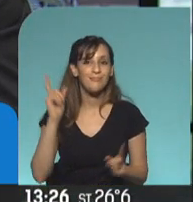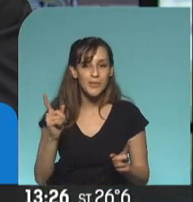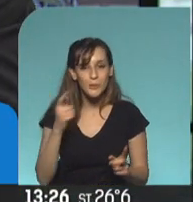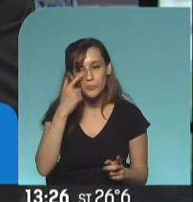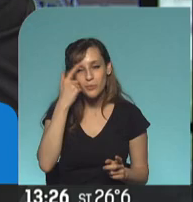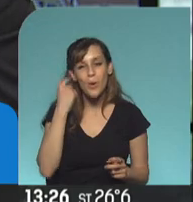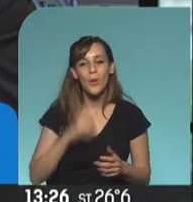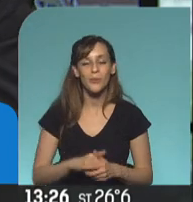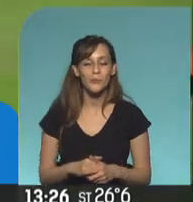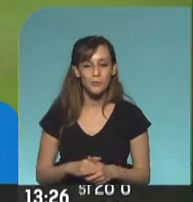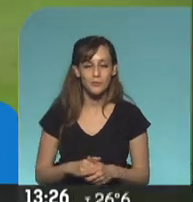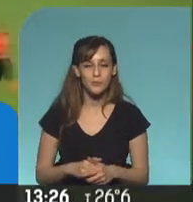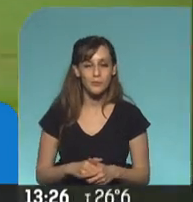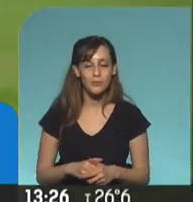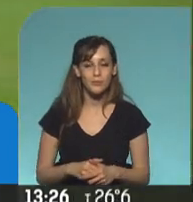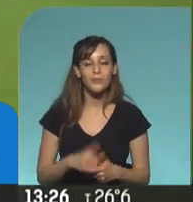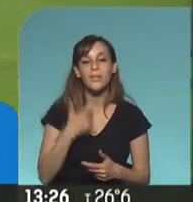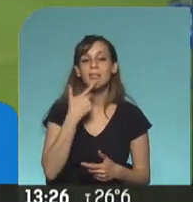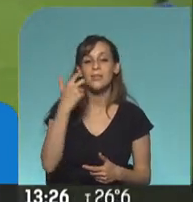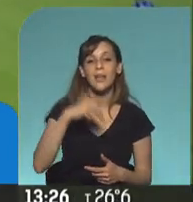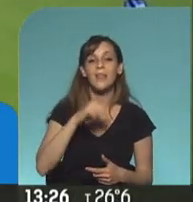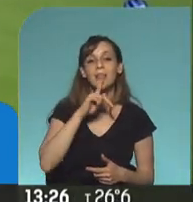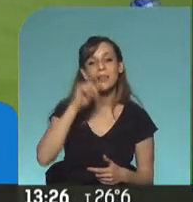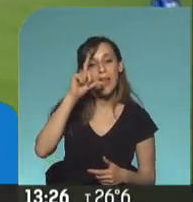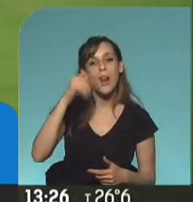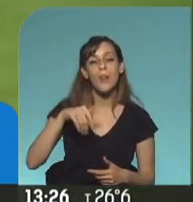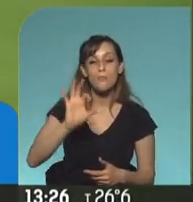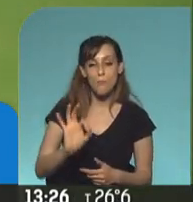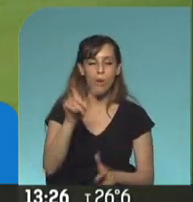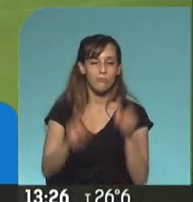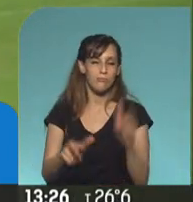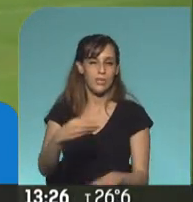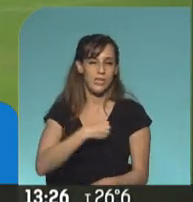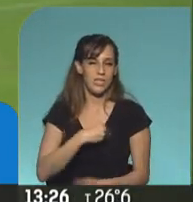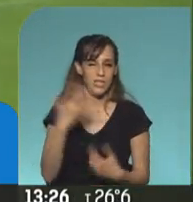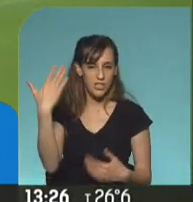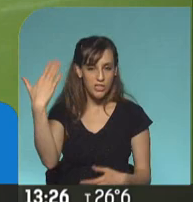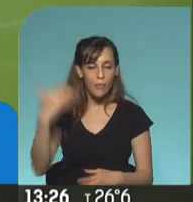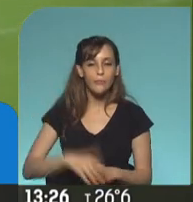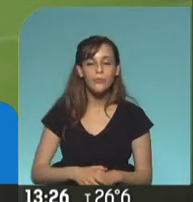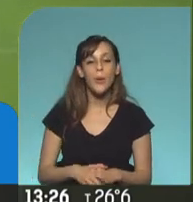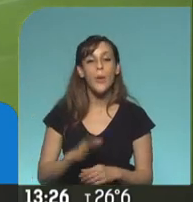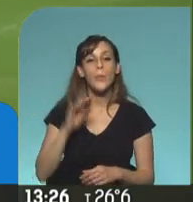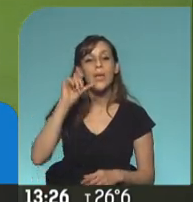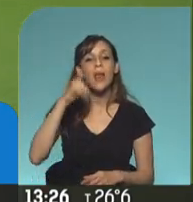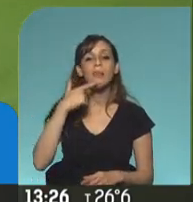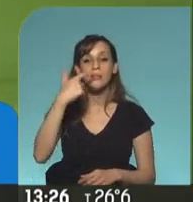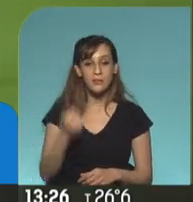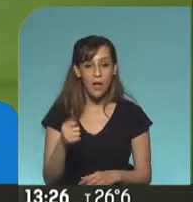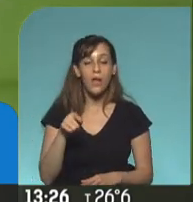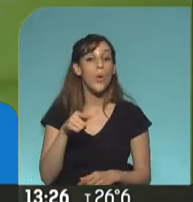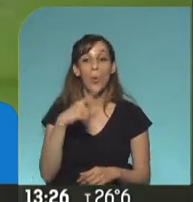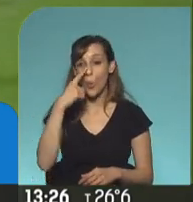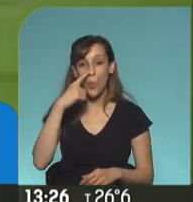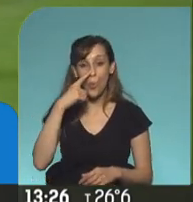así se apodan ellos mismos, ¿no? Los hinchas de San Telmo, que en el coloso Marcelo Bielsa jugaban por el último ascenso